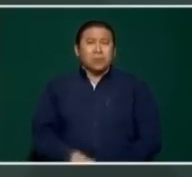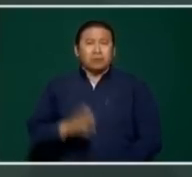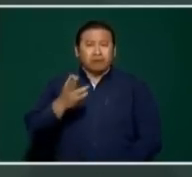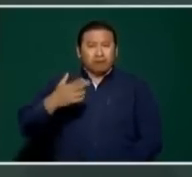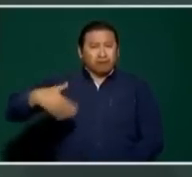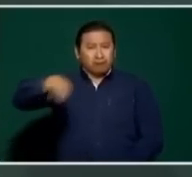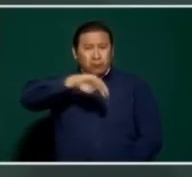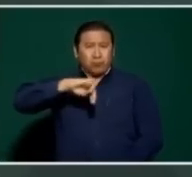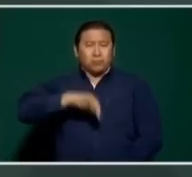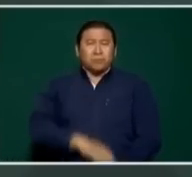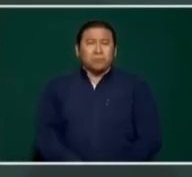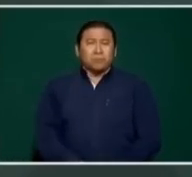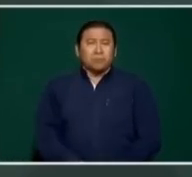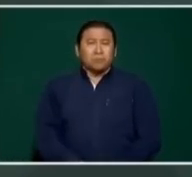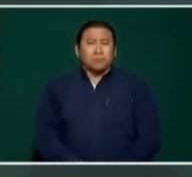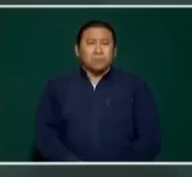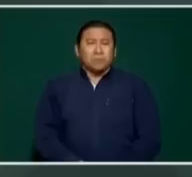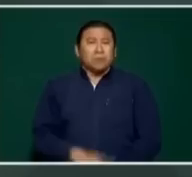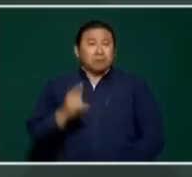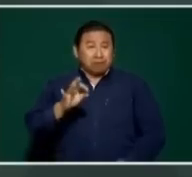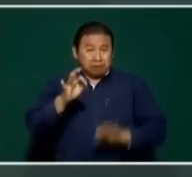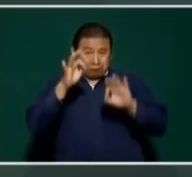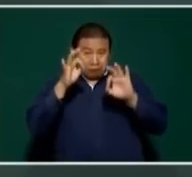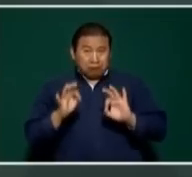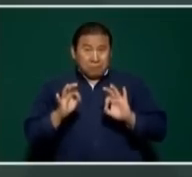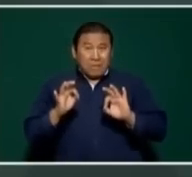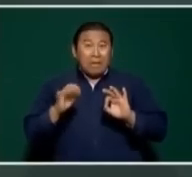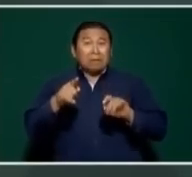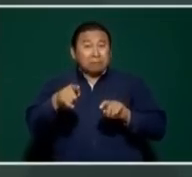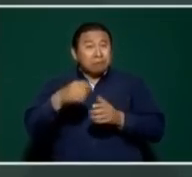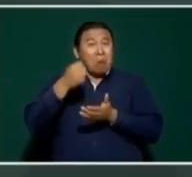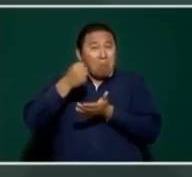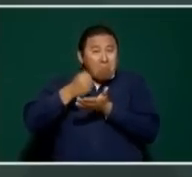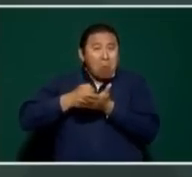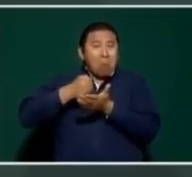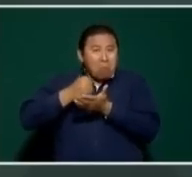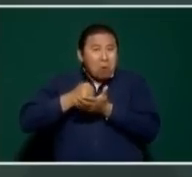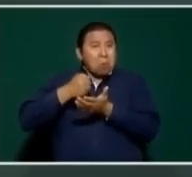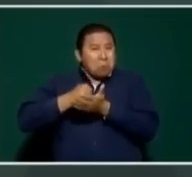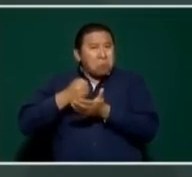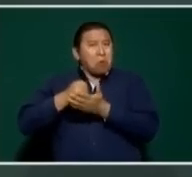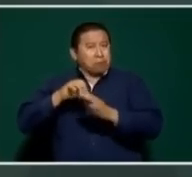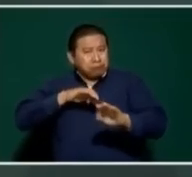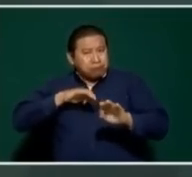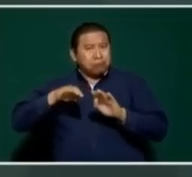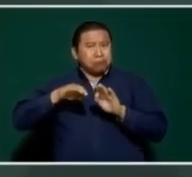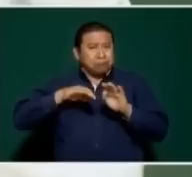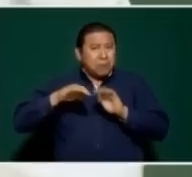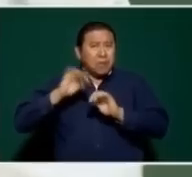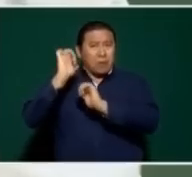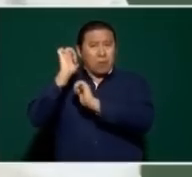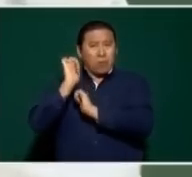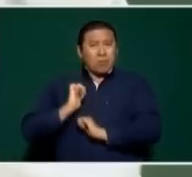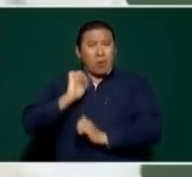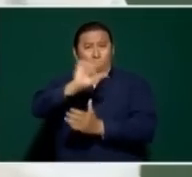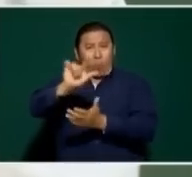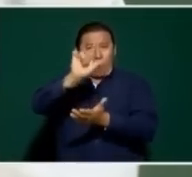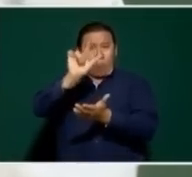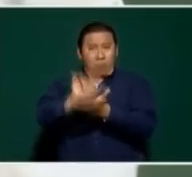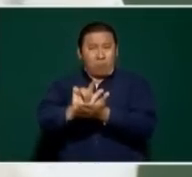Nosotros hacemos un reconocimiento al trabajo que están llevando a cabo las autoridades